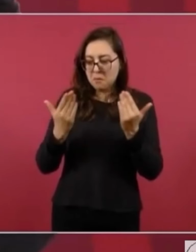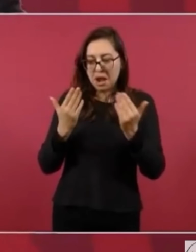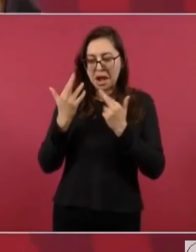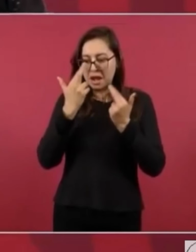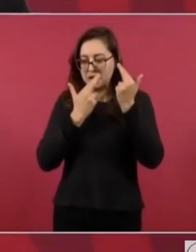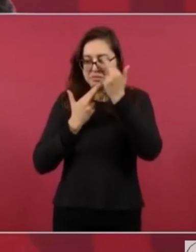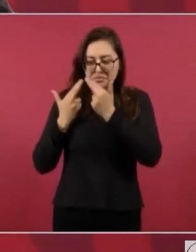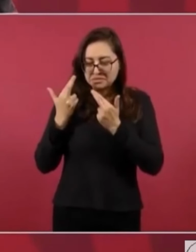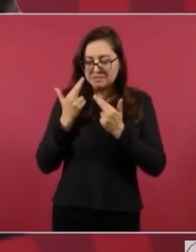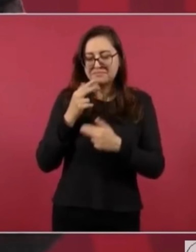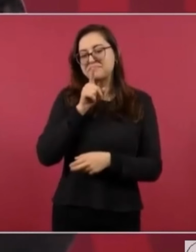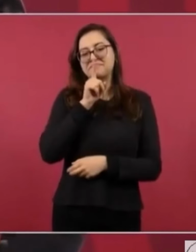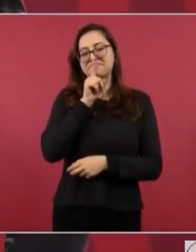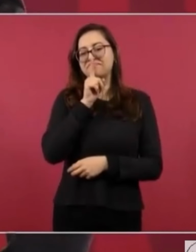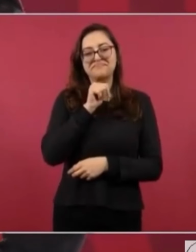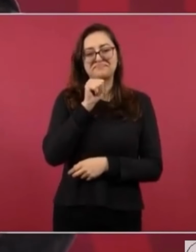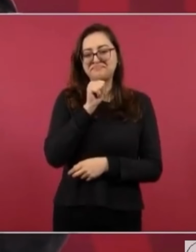actúan